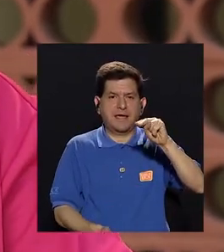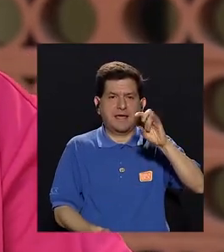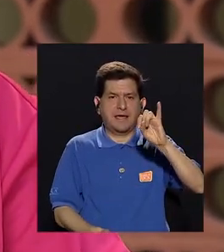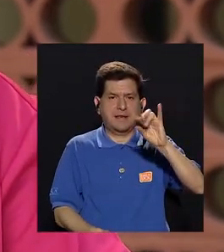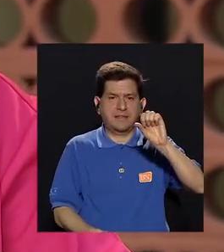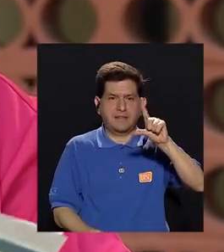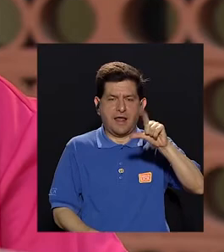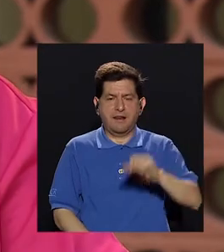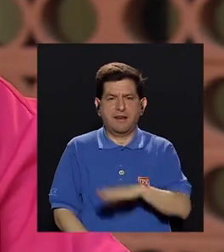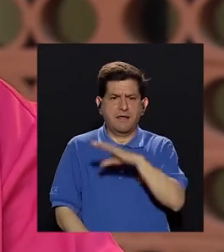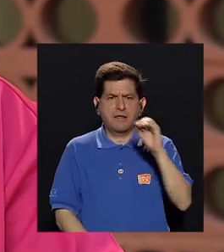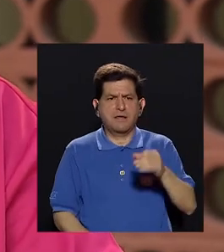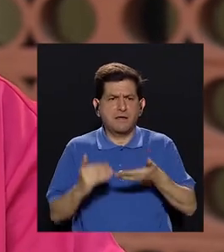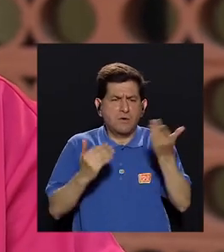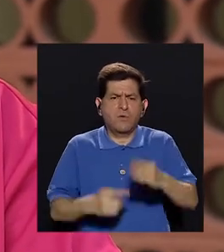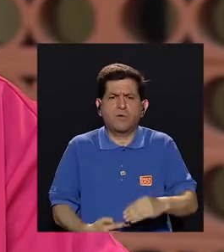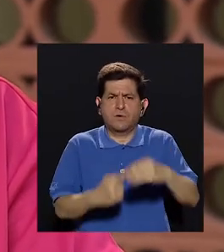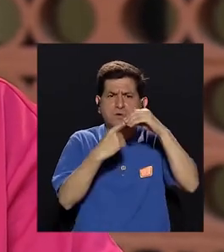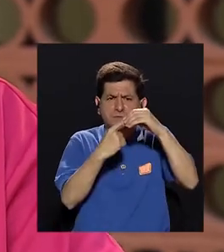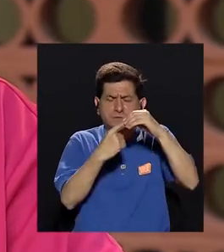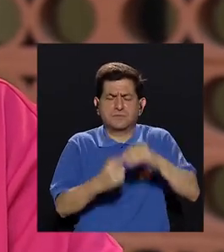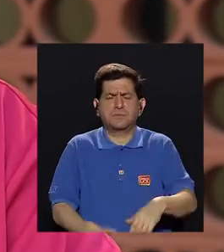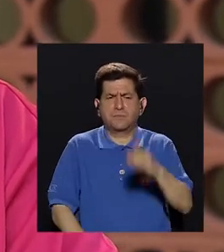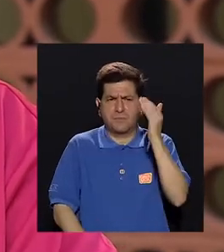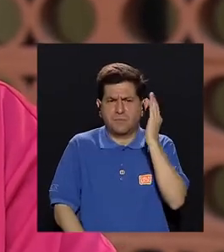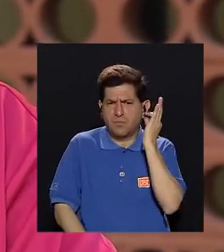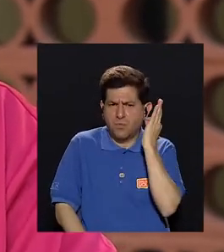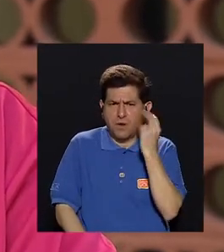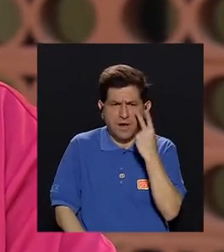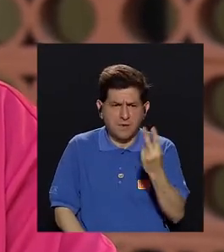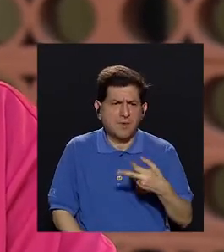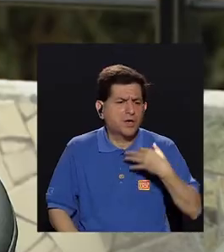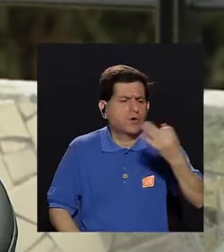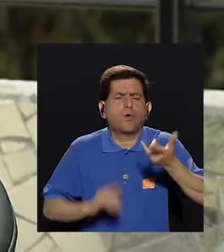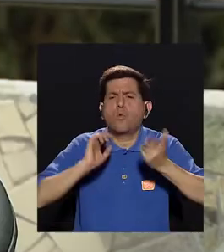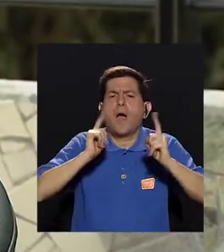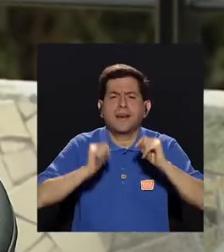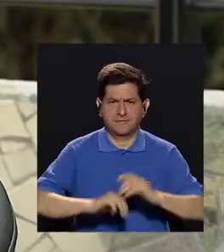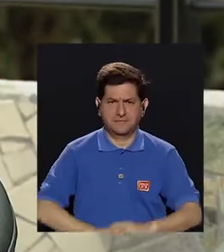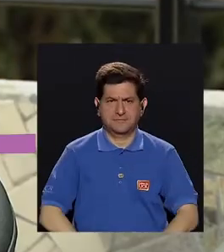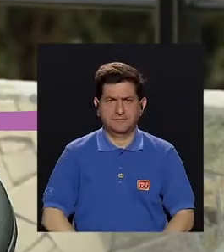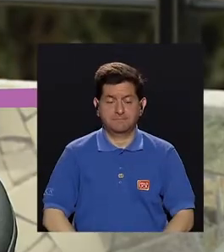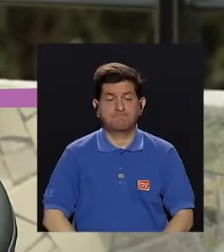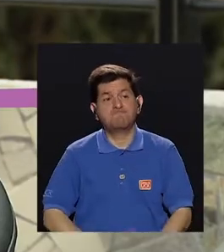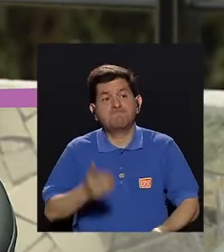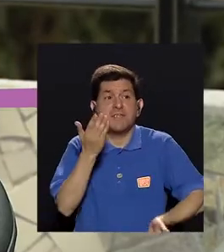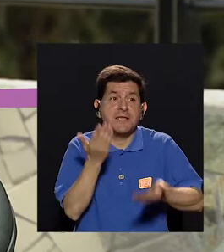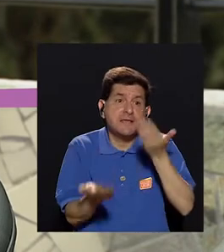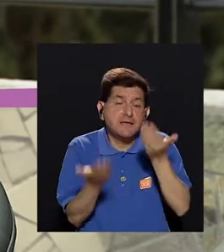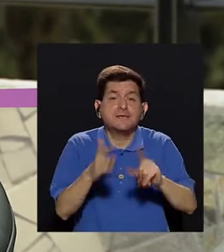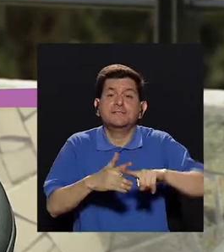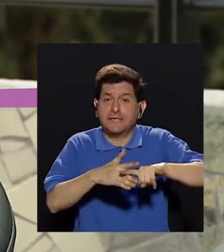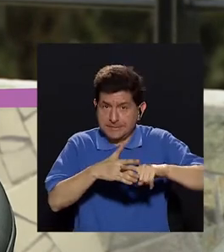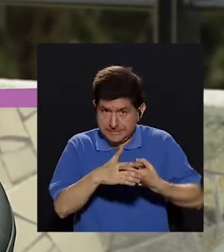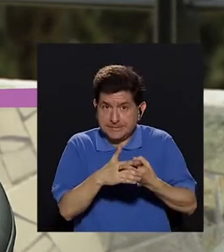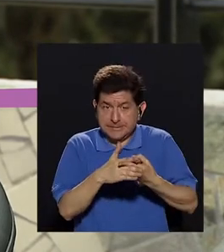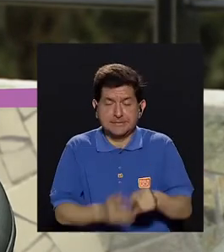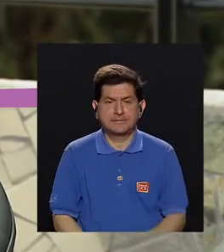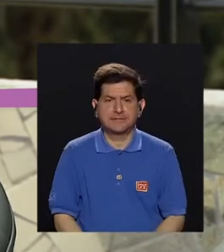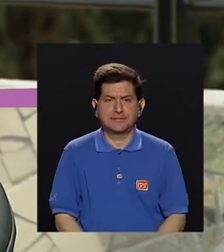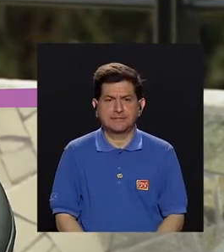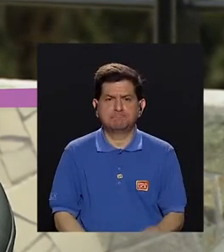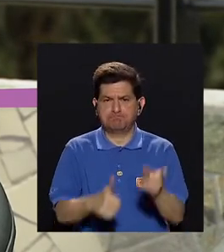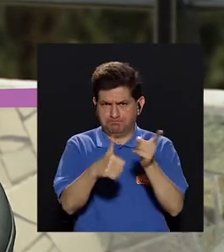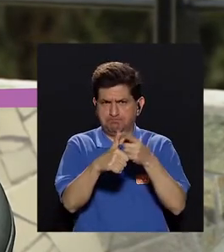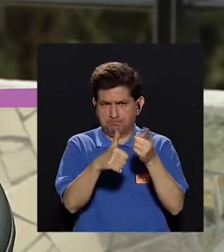pues, las principales cosas que una mujer debe observar en su cotidianidad? Bueno, mira, tal vez para comenzar